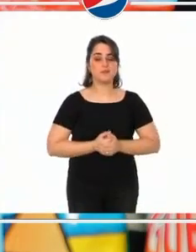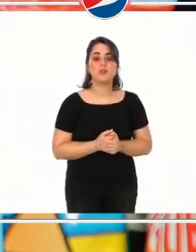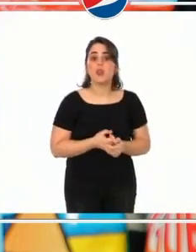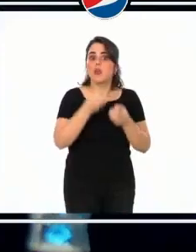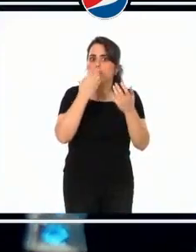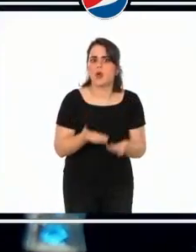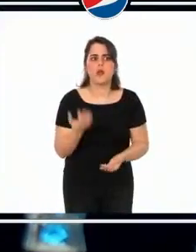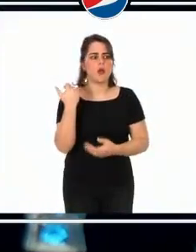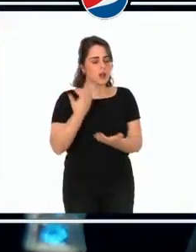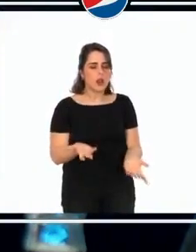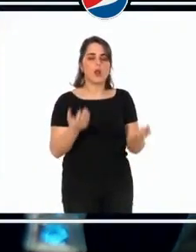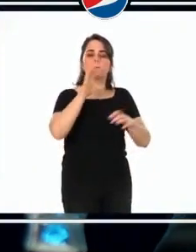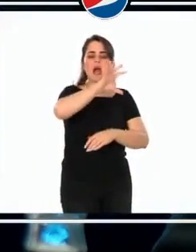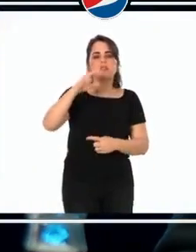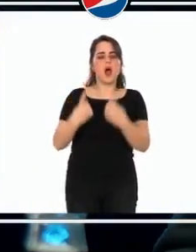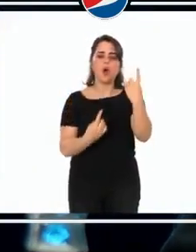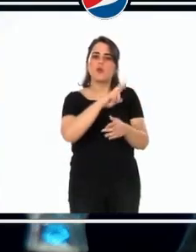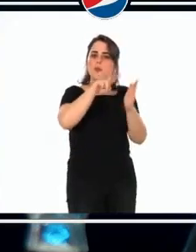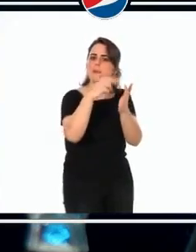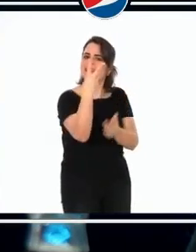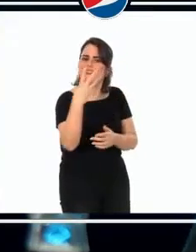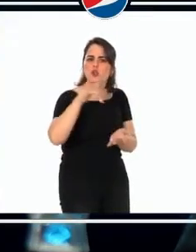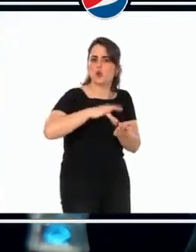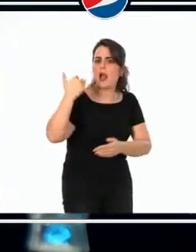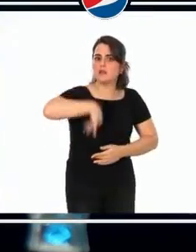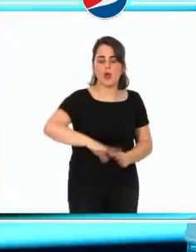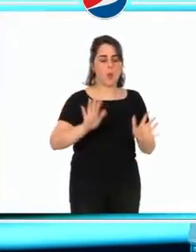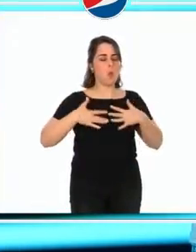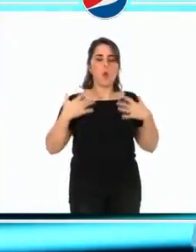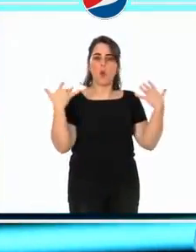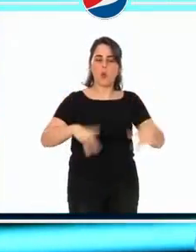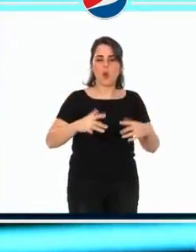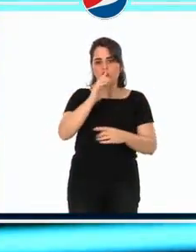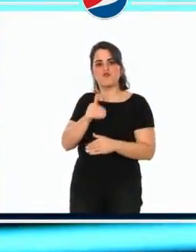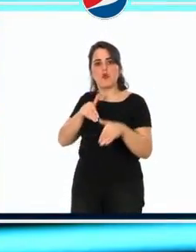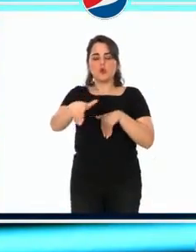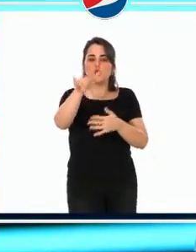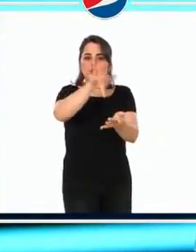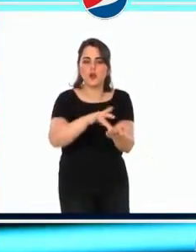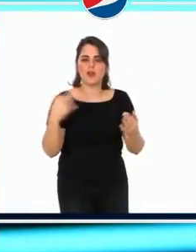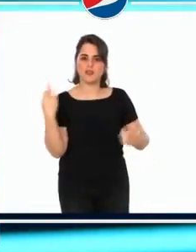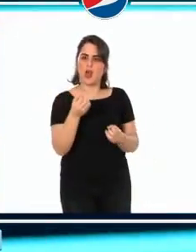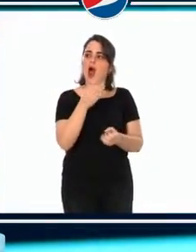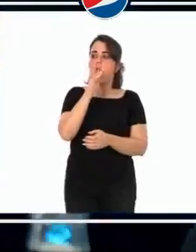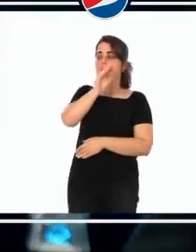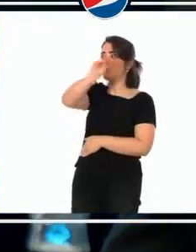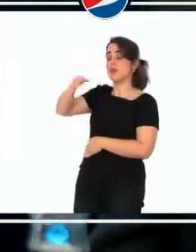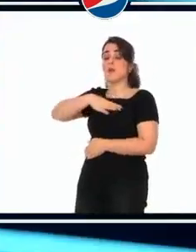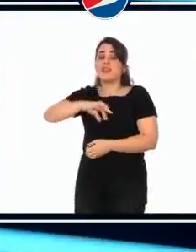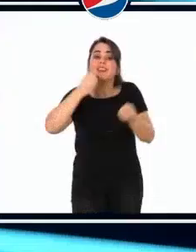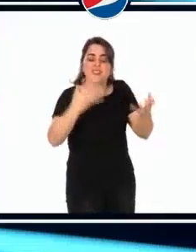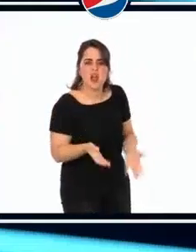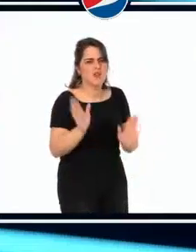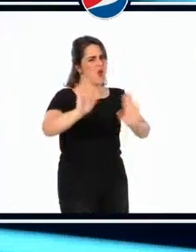hay muchos países, Ander, donde ya es 2023. Claro. Impacta, ¿eh? Está en el futuro, ¿no? Podríamos preguntarles qué tal. Por si no queremos. No nos lo